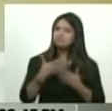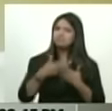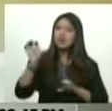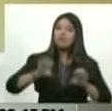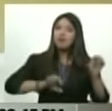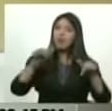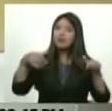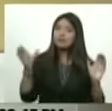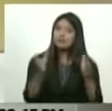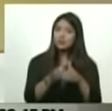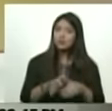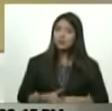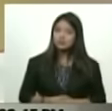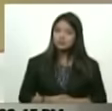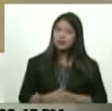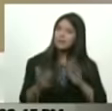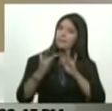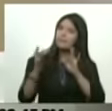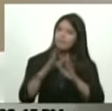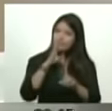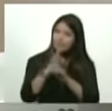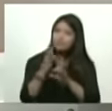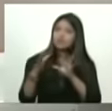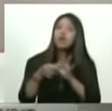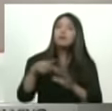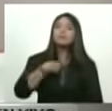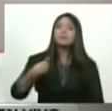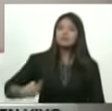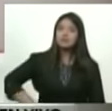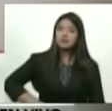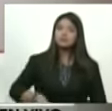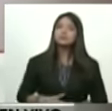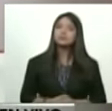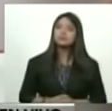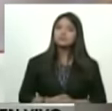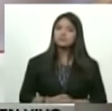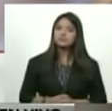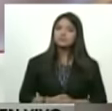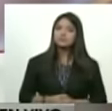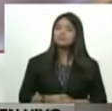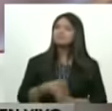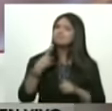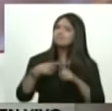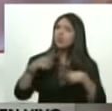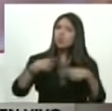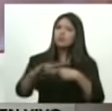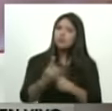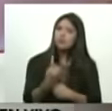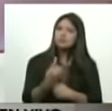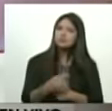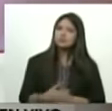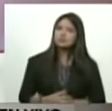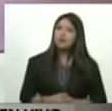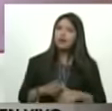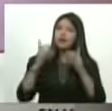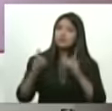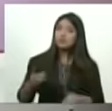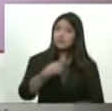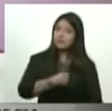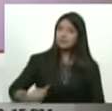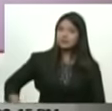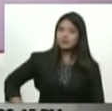esta reunión del día de hoy, ese acercamiento directo que ha tenido el primer mandatario nacional y sobre todo el efecto que van a tener estas acciones que toma el